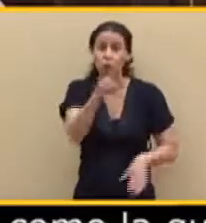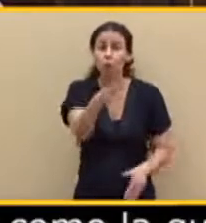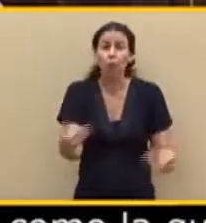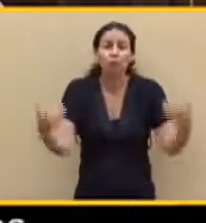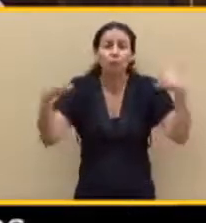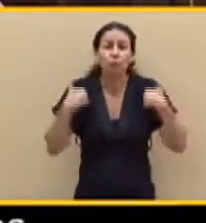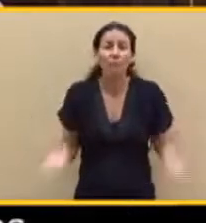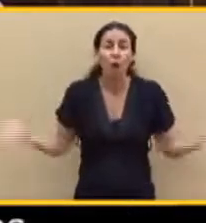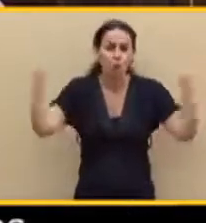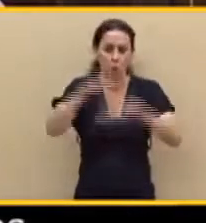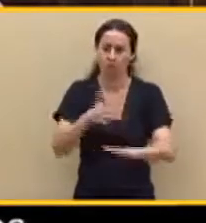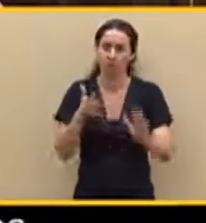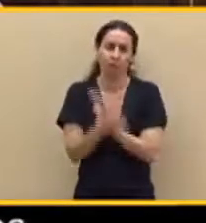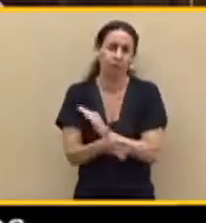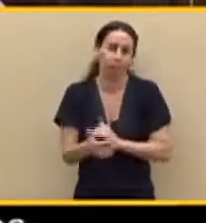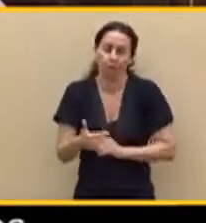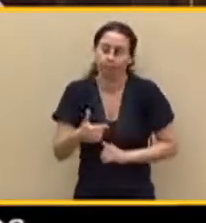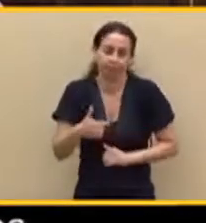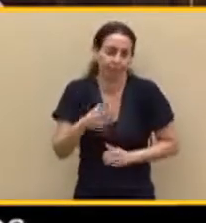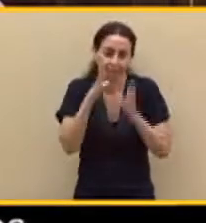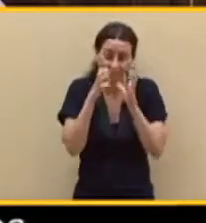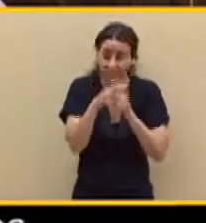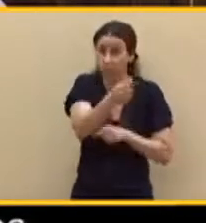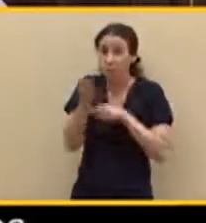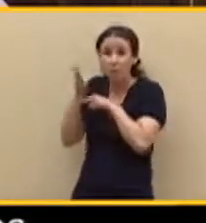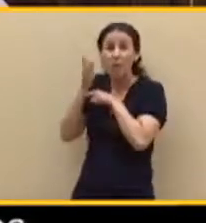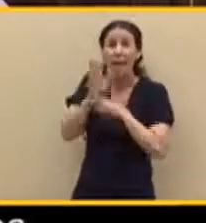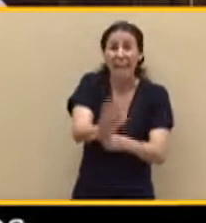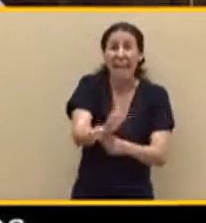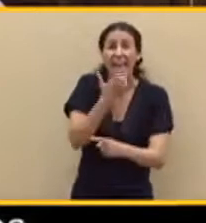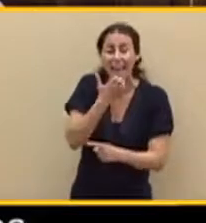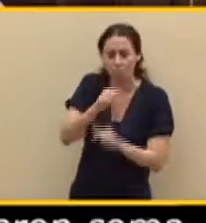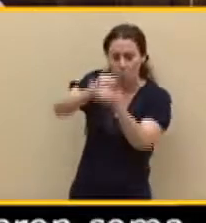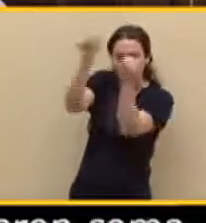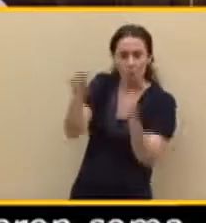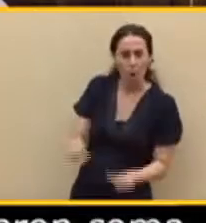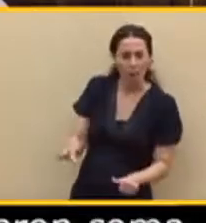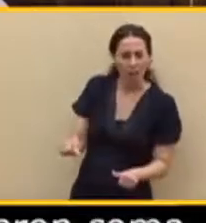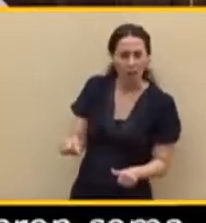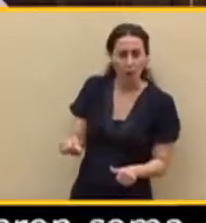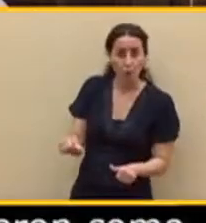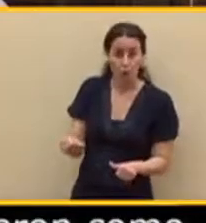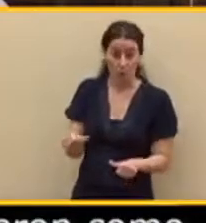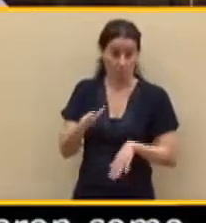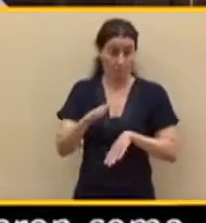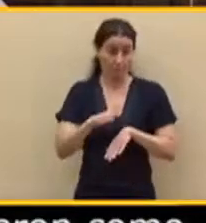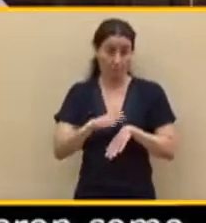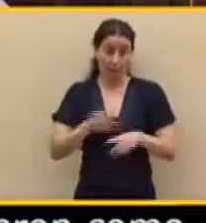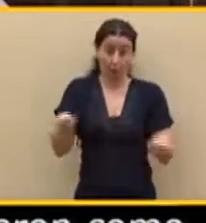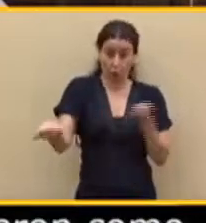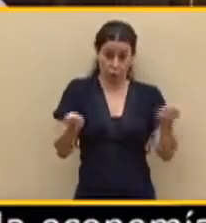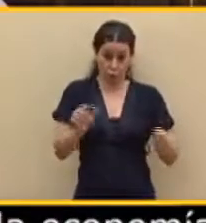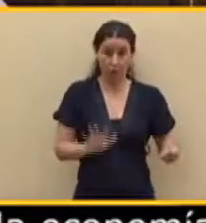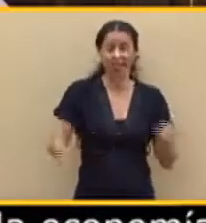es insuperable. Ustedes pusieron como ejemplo, como modelo a seguir y al frente de la economía de este país a un delincuente